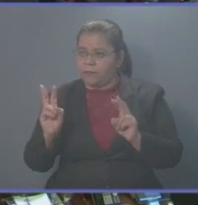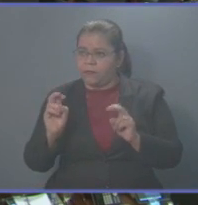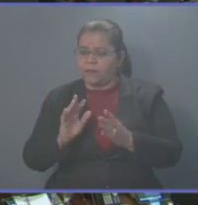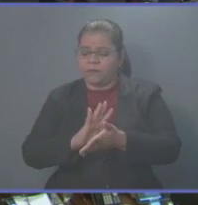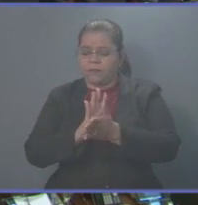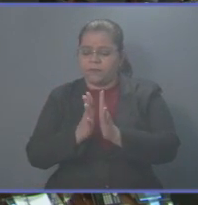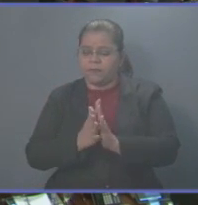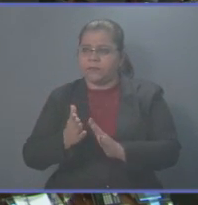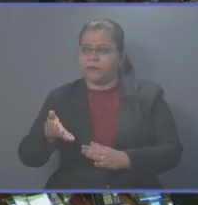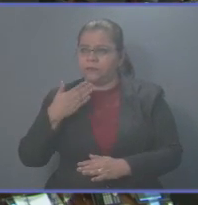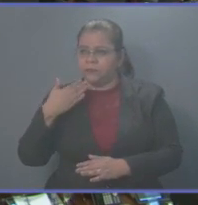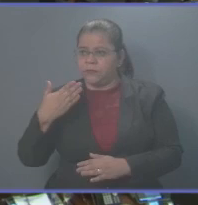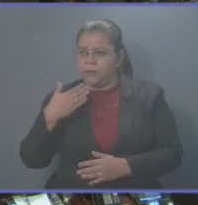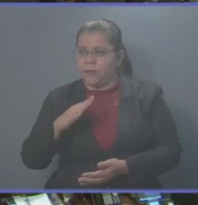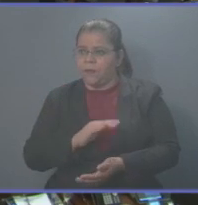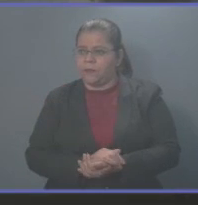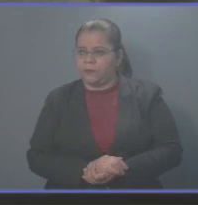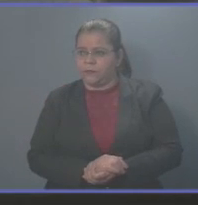de San Miguel,